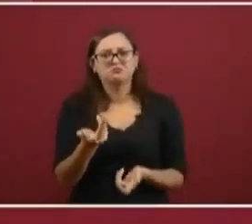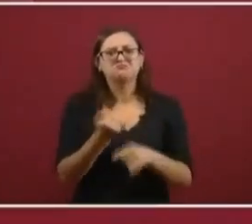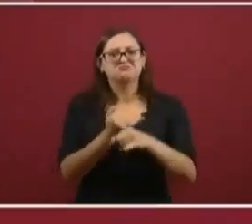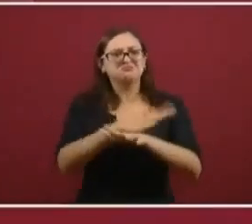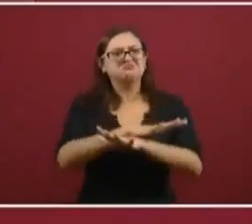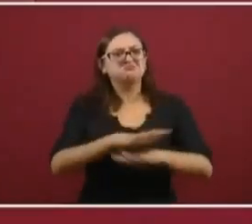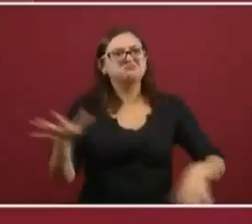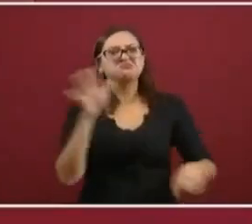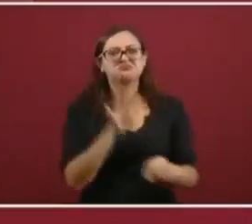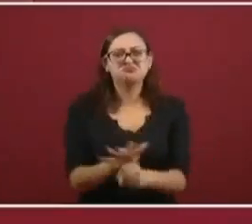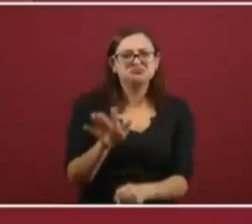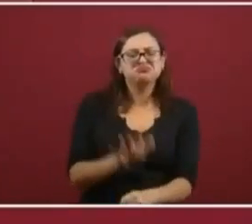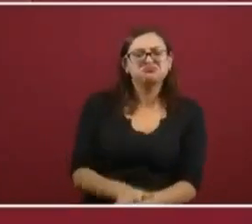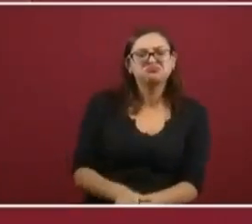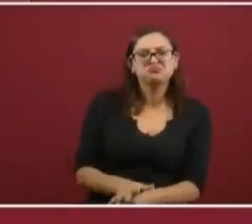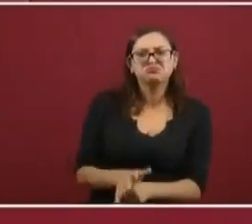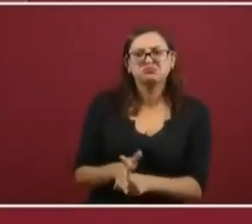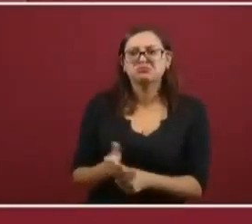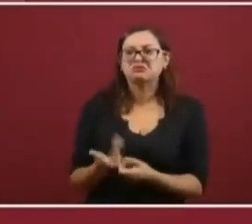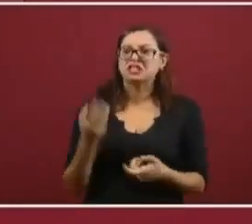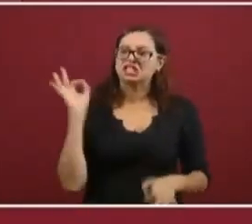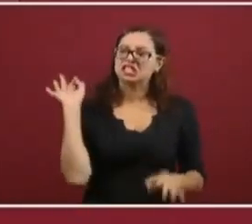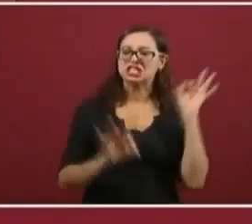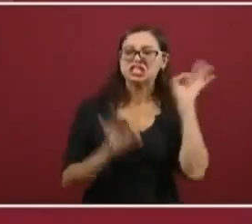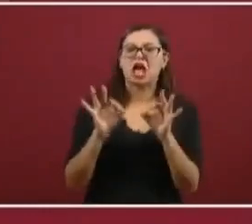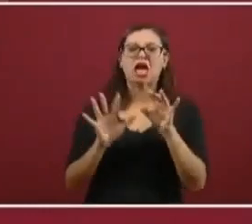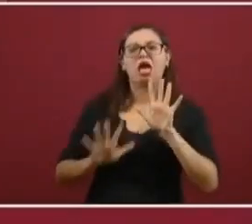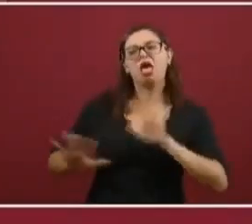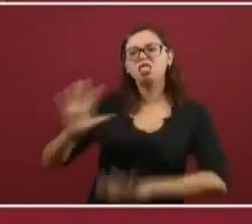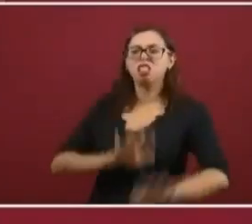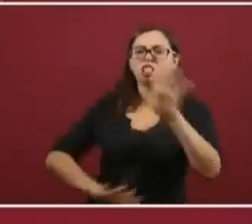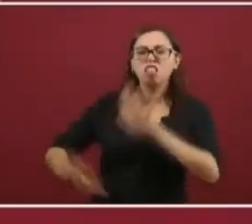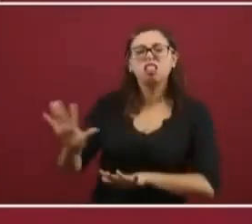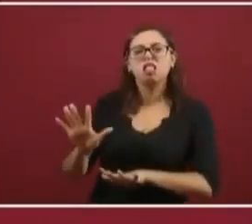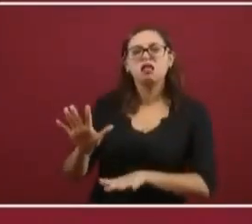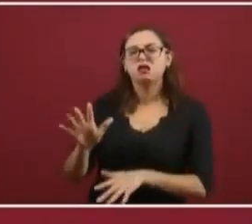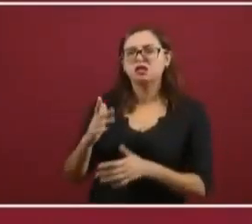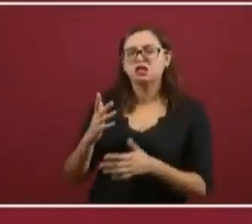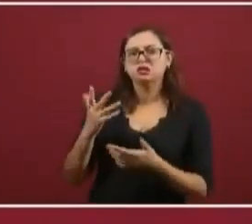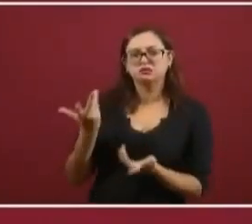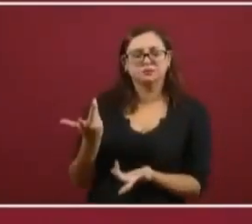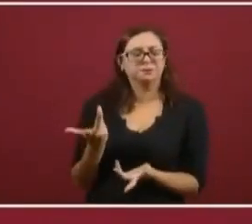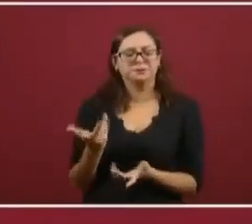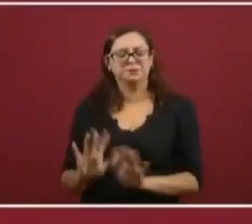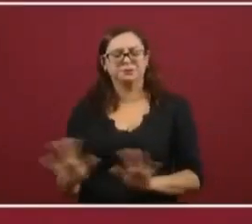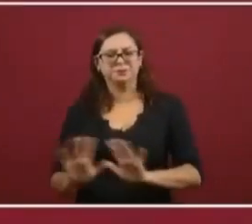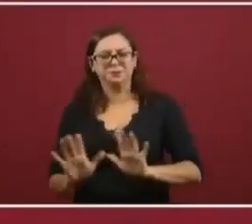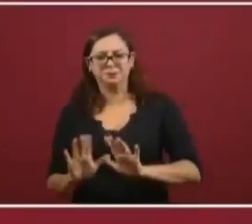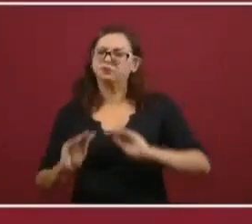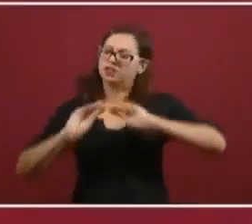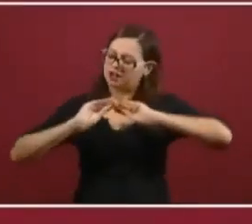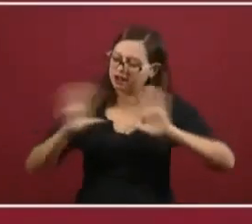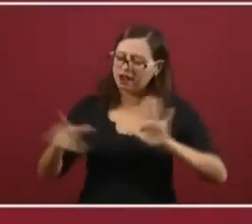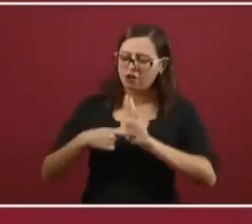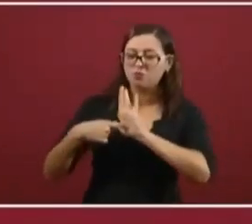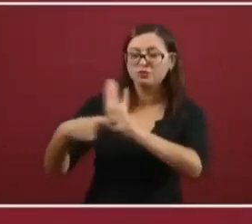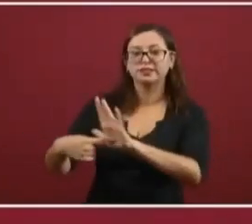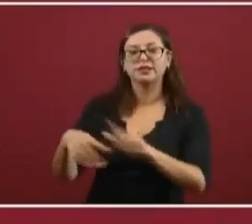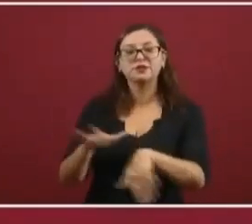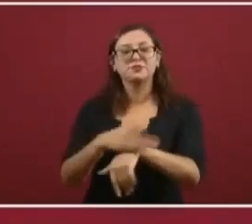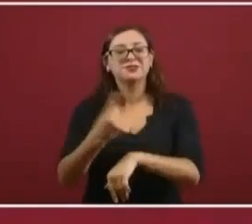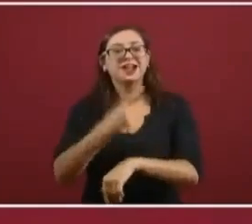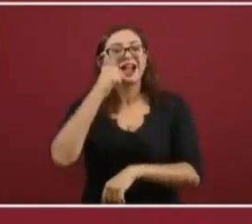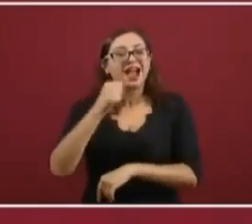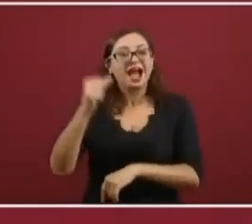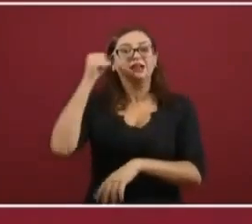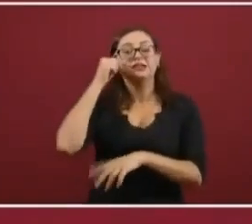haya manipulación porque ayer corrió la